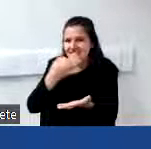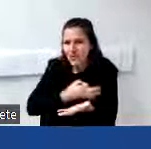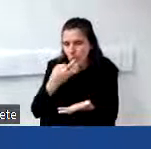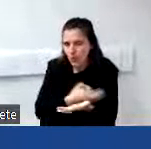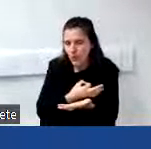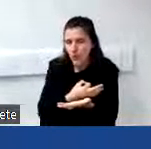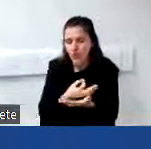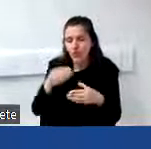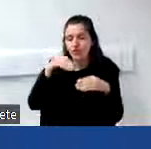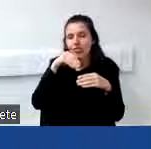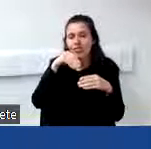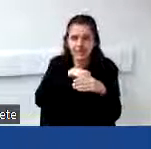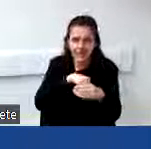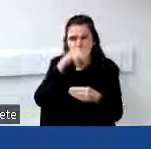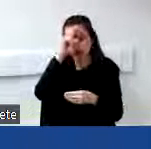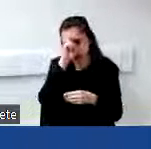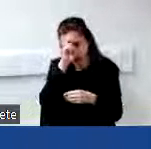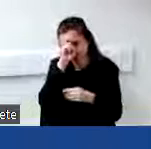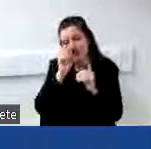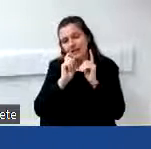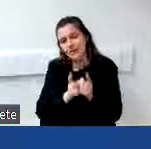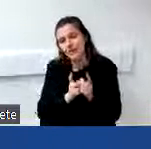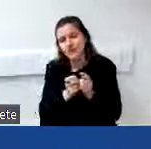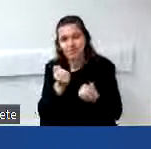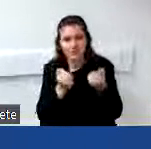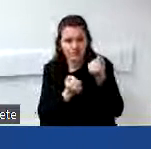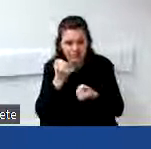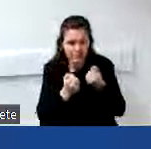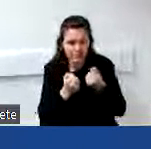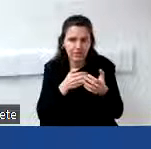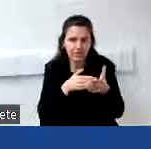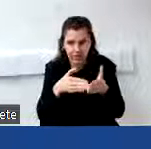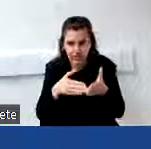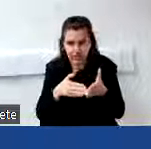Los estacionamientos accesibles, que también por lo general tienen que estar próximos a las zonas de